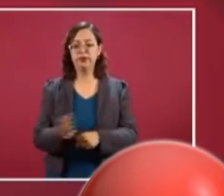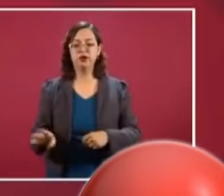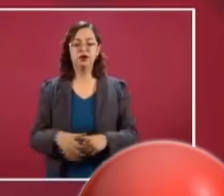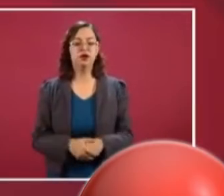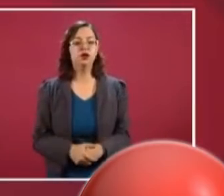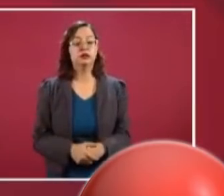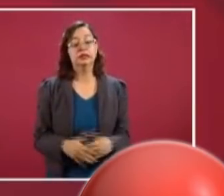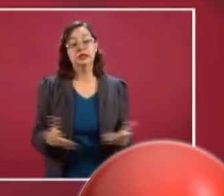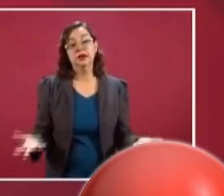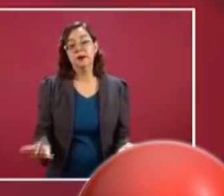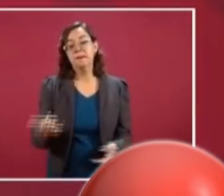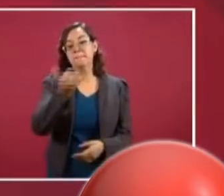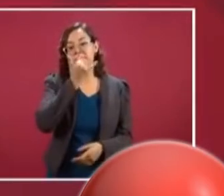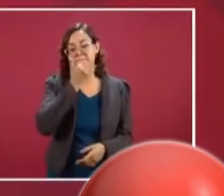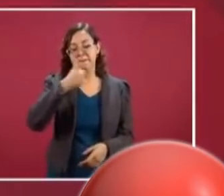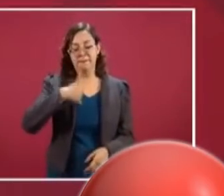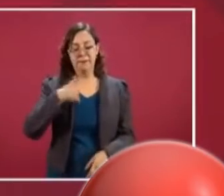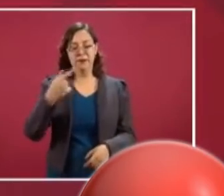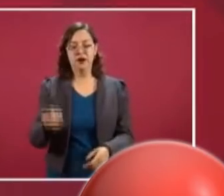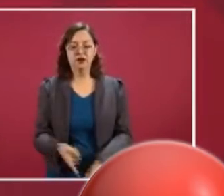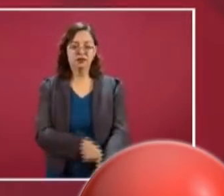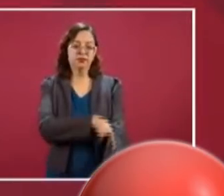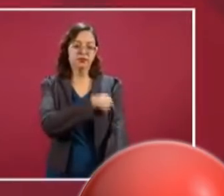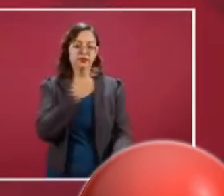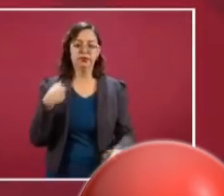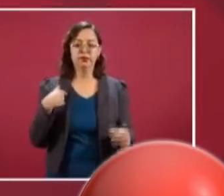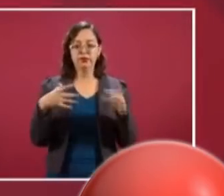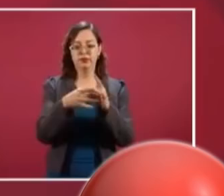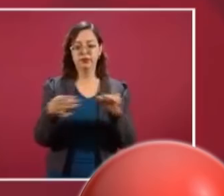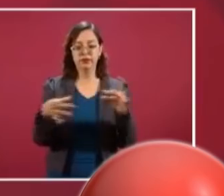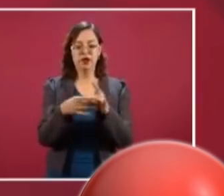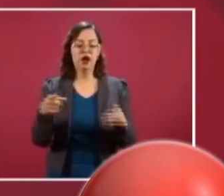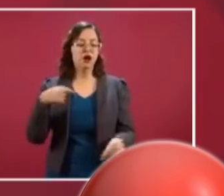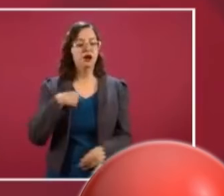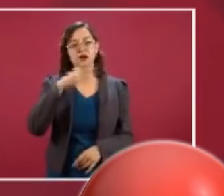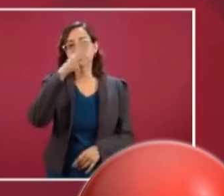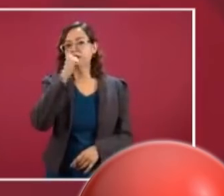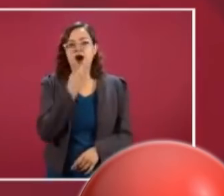exponiendo, porque ya saben ustedes, yo no hablo de corrido,